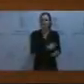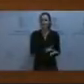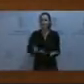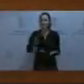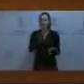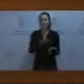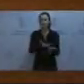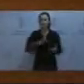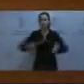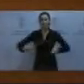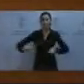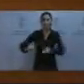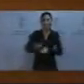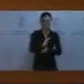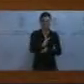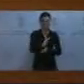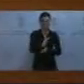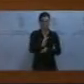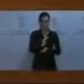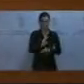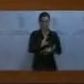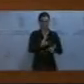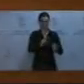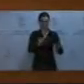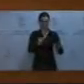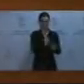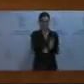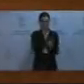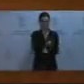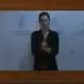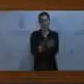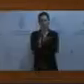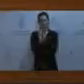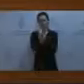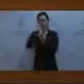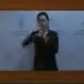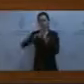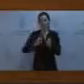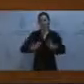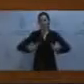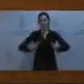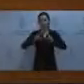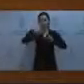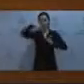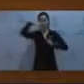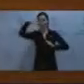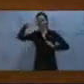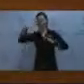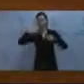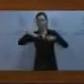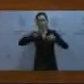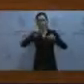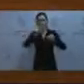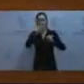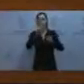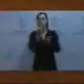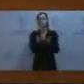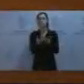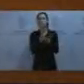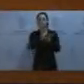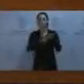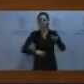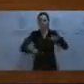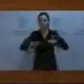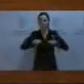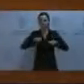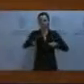de ayudas a la minería y el cierre de las térmicas, tal como se refleja en el propio documento de negociación del señor Pablo Iglesias. Y no nos tenemos